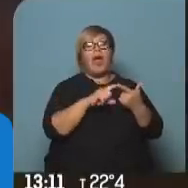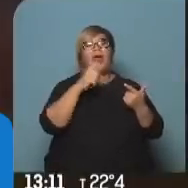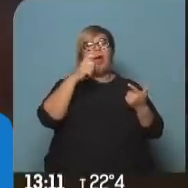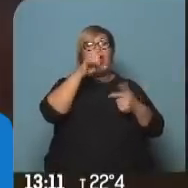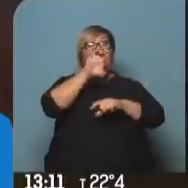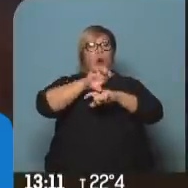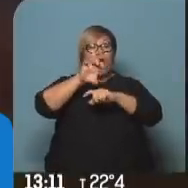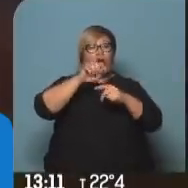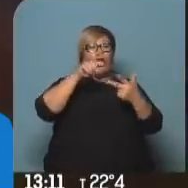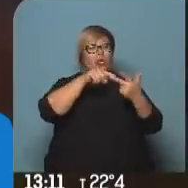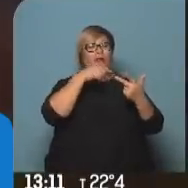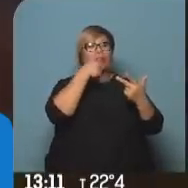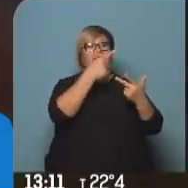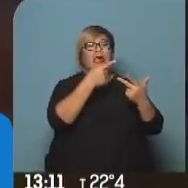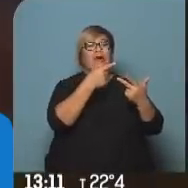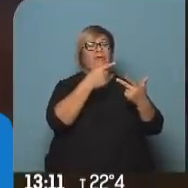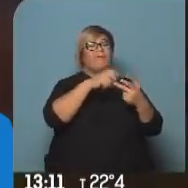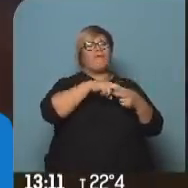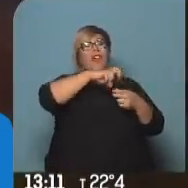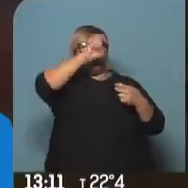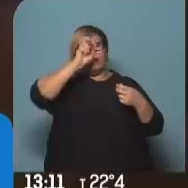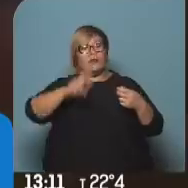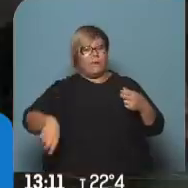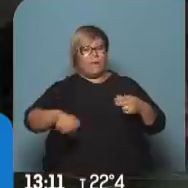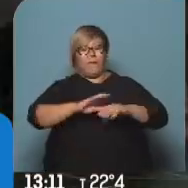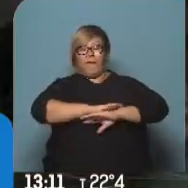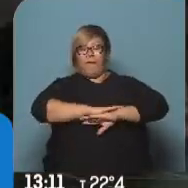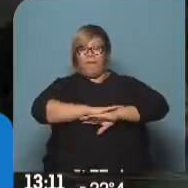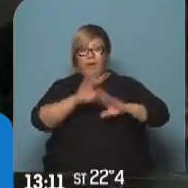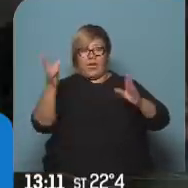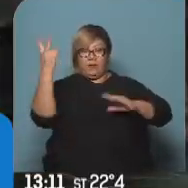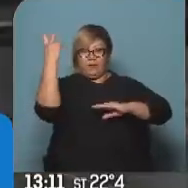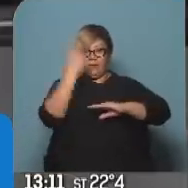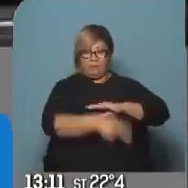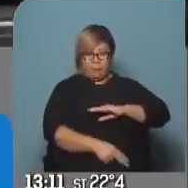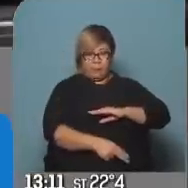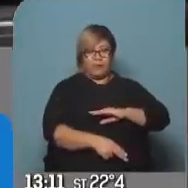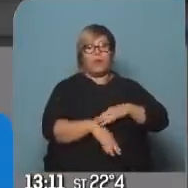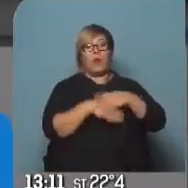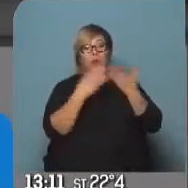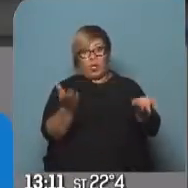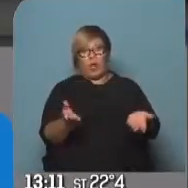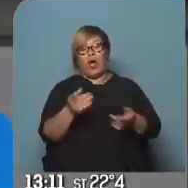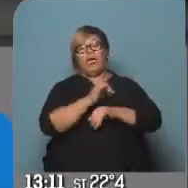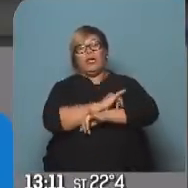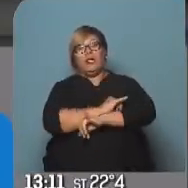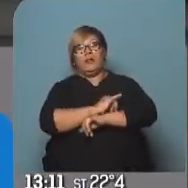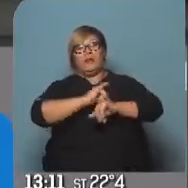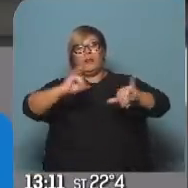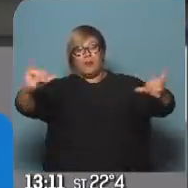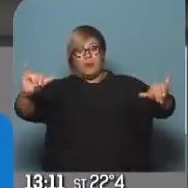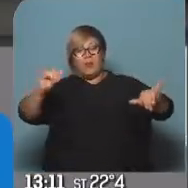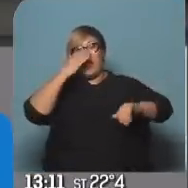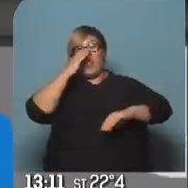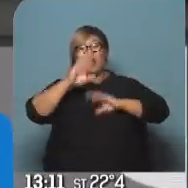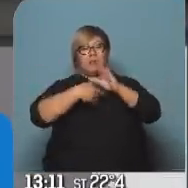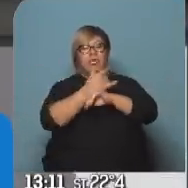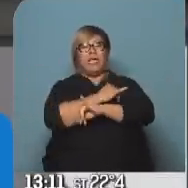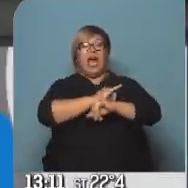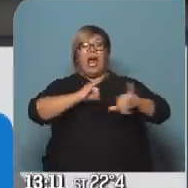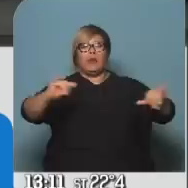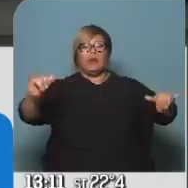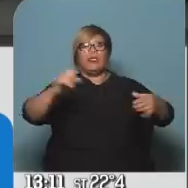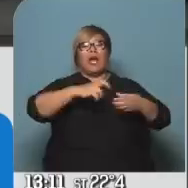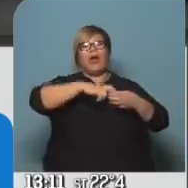de Lima, nos vamos del todo, y anunciaron el retiro. Y Lenín Moreno, bueno, anuncia la salida que concreta